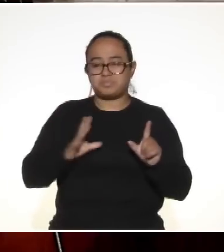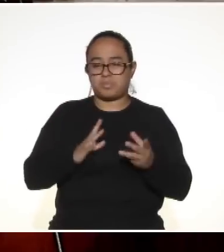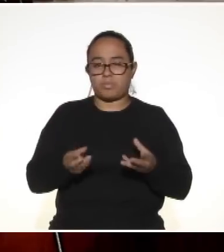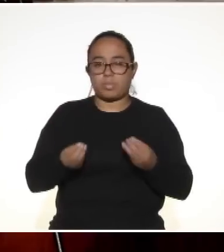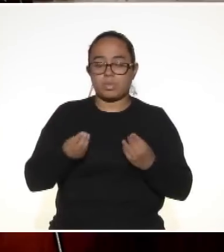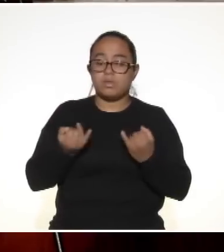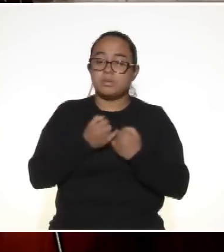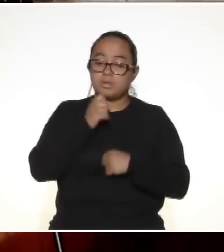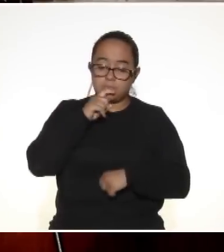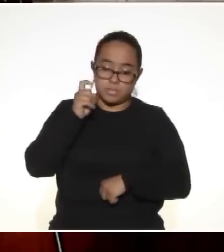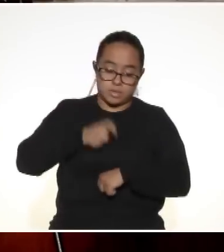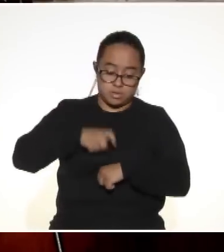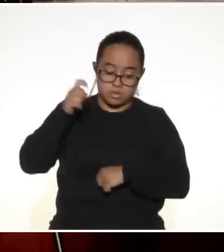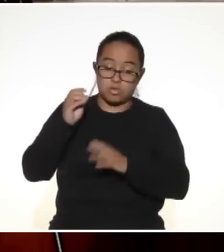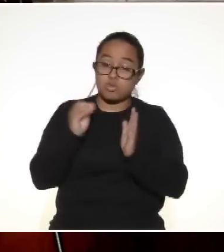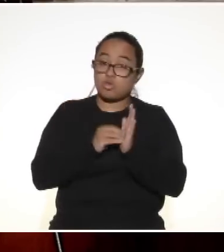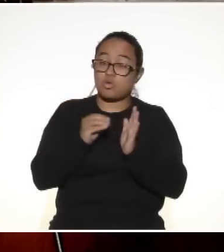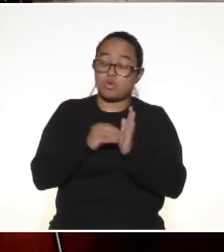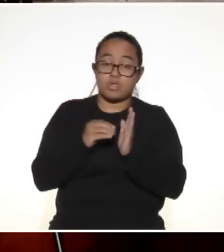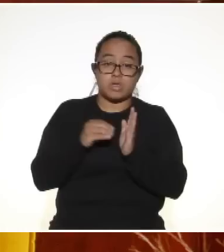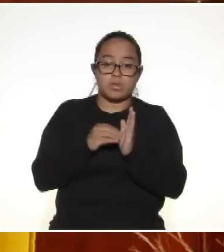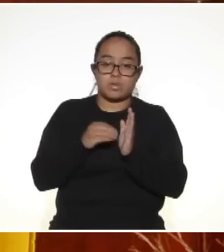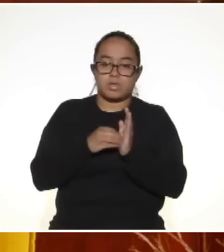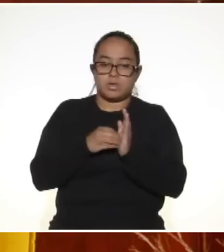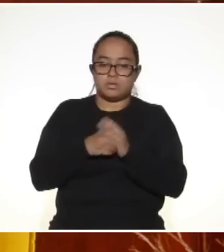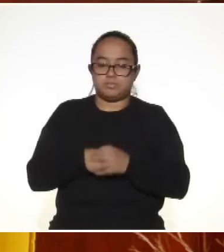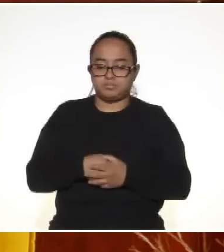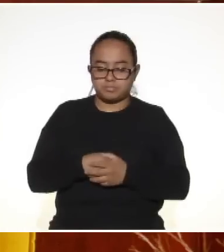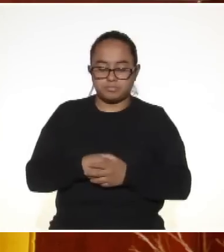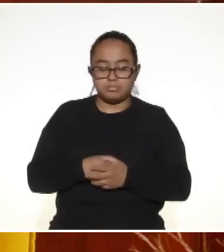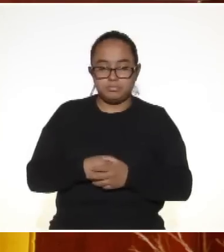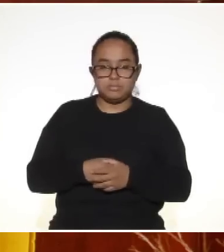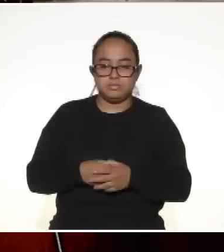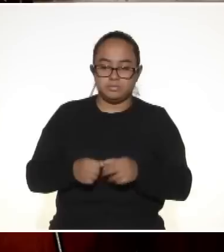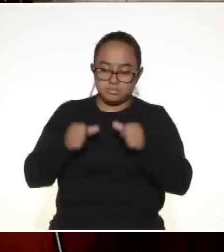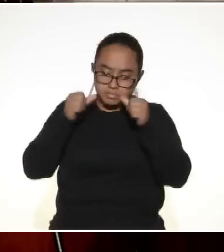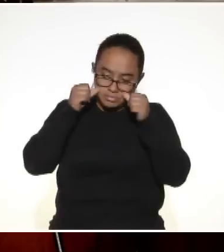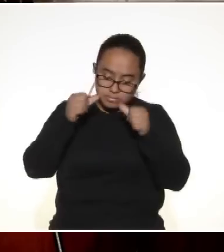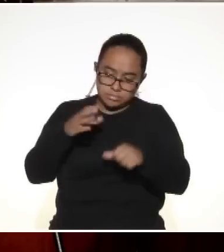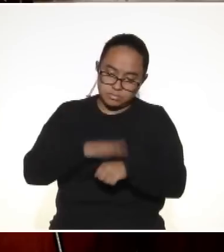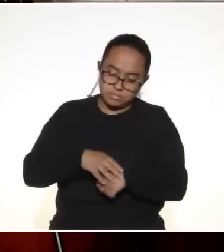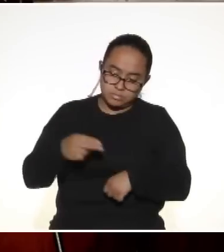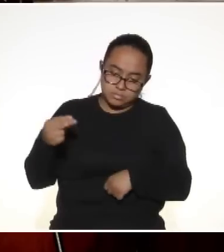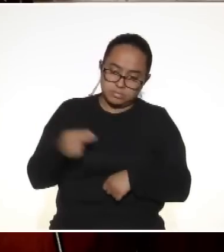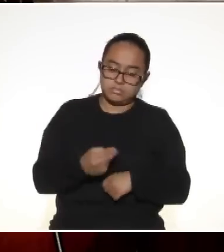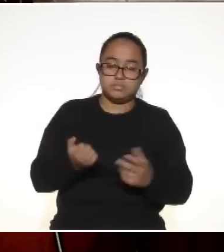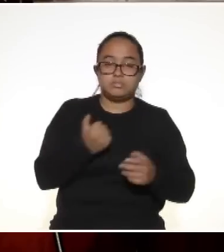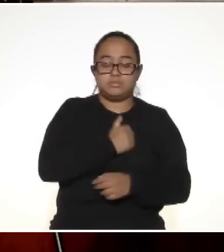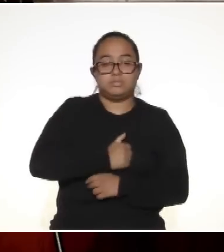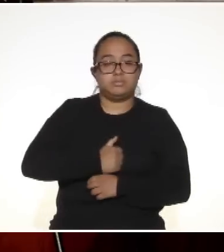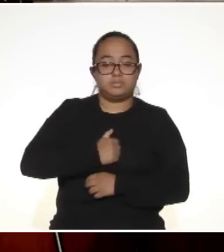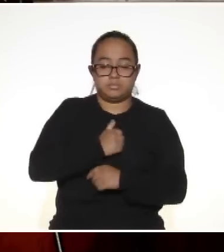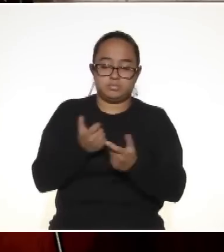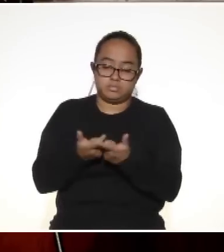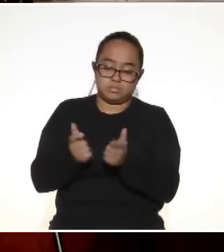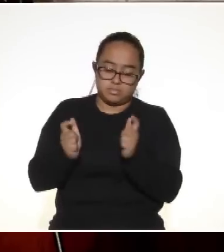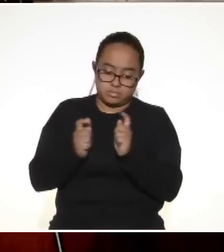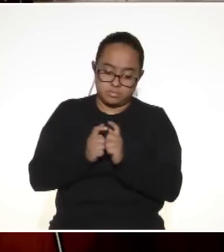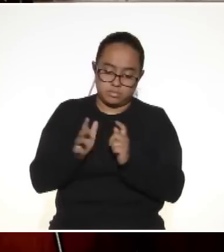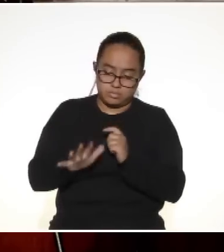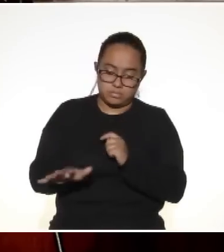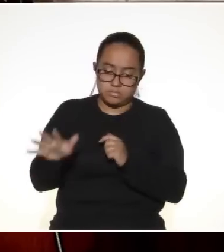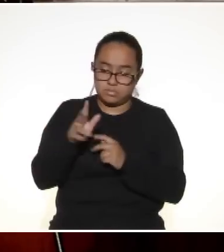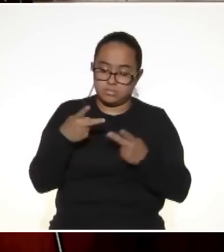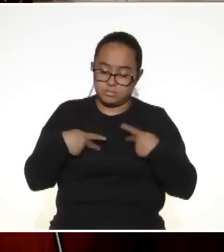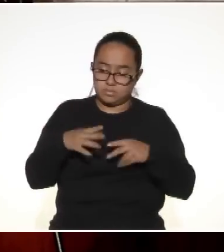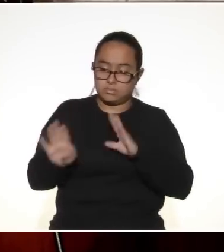del alacrán. Sigue siendo una de las principales, de las 15 causas de atención, incluso, lamentablemente, en un grupo etario, también